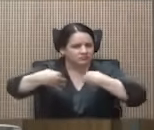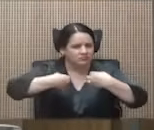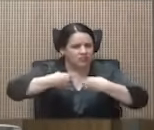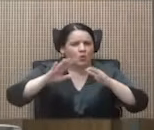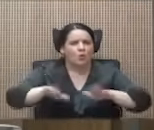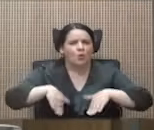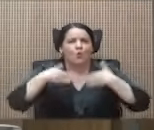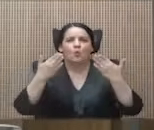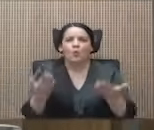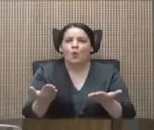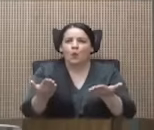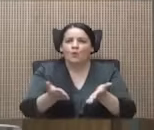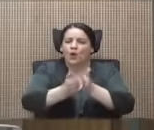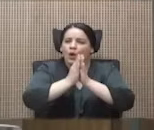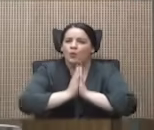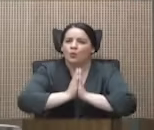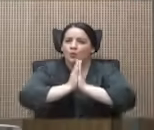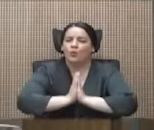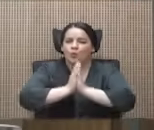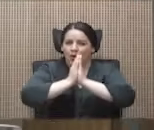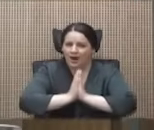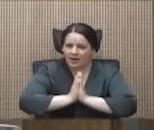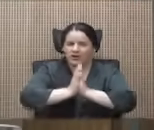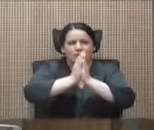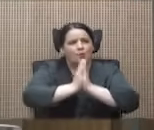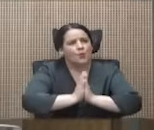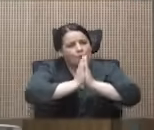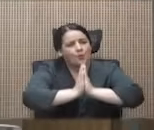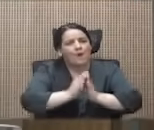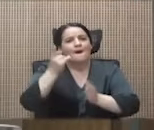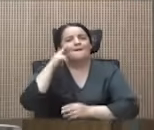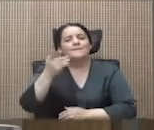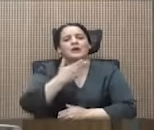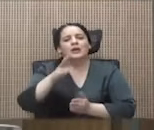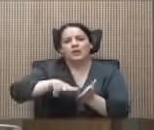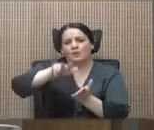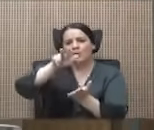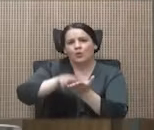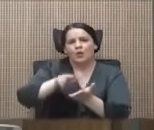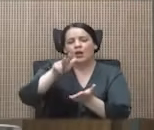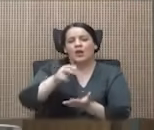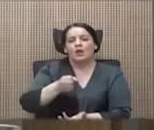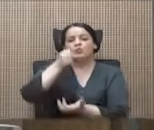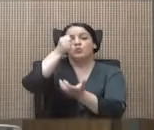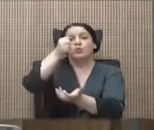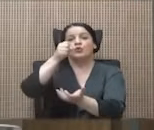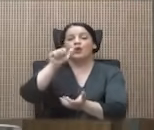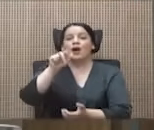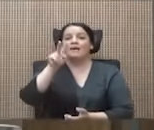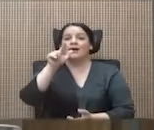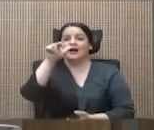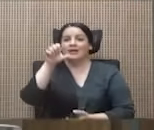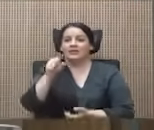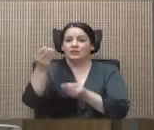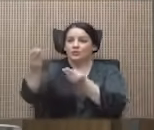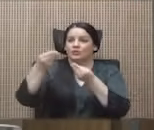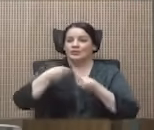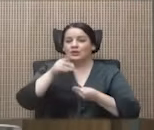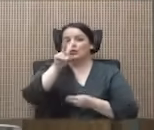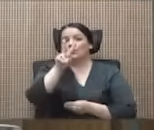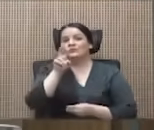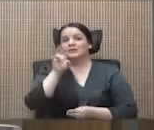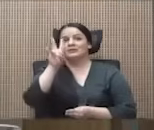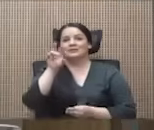que rogar, literalmente rogar, para que aprobemos el fondo de avales que nos daría 270 millones